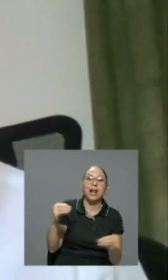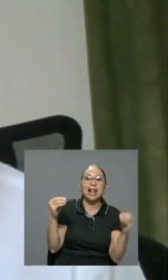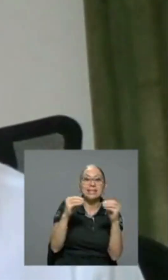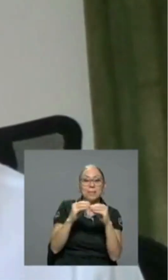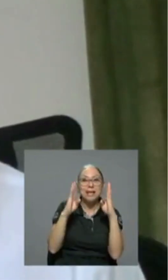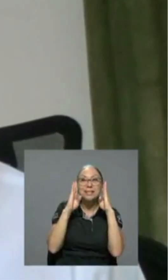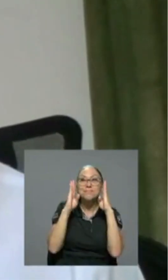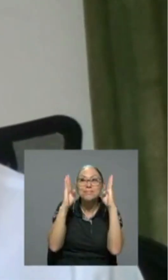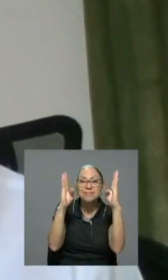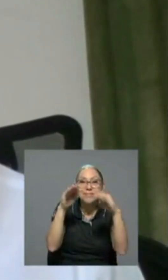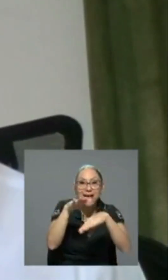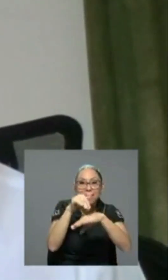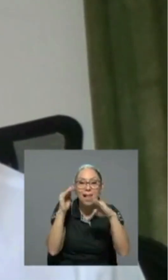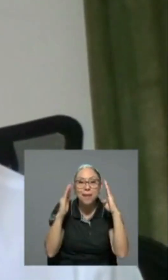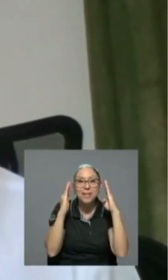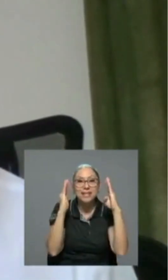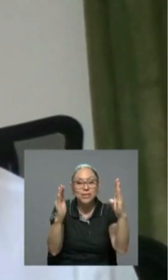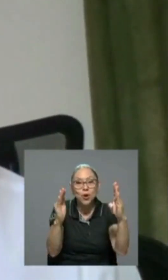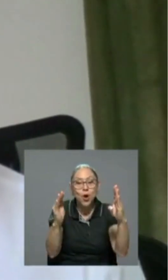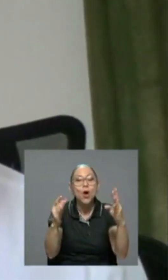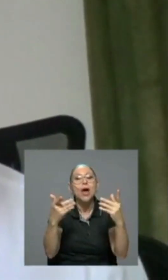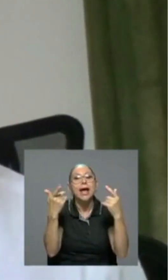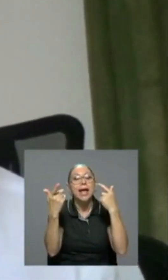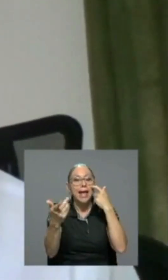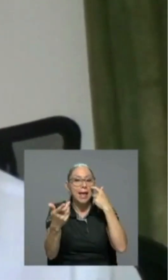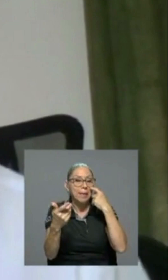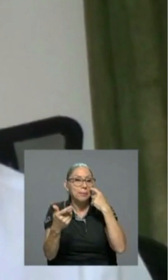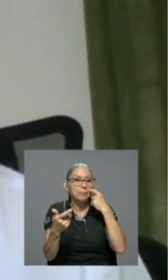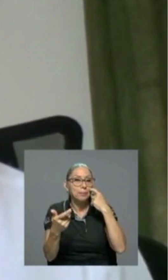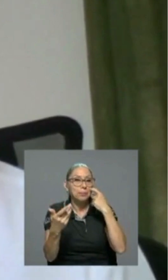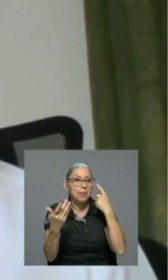atención en cuanto a la creación